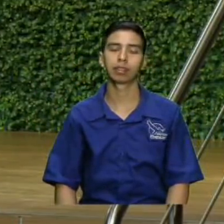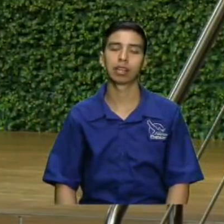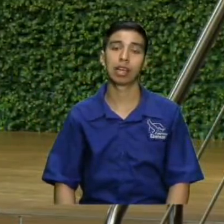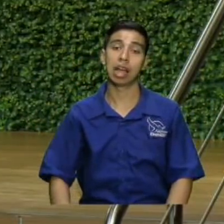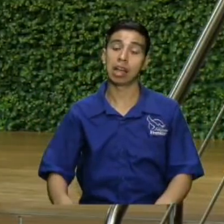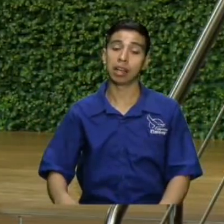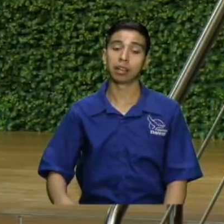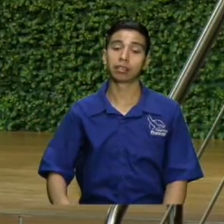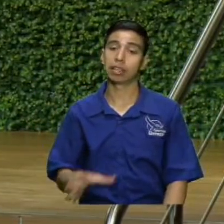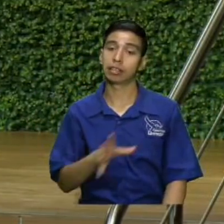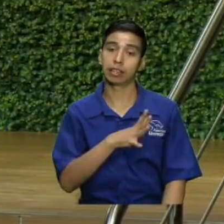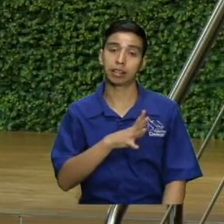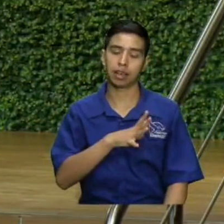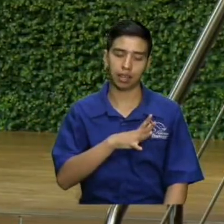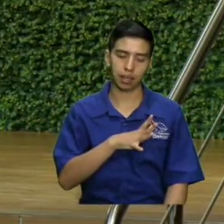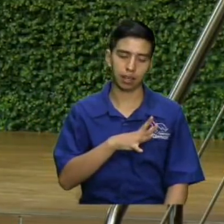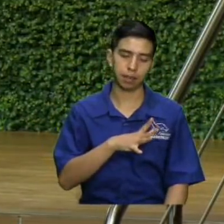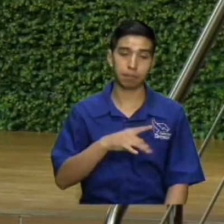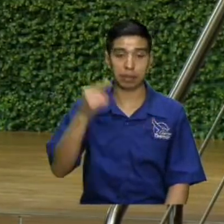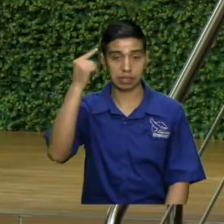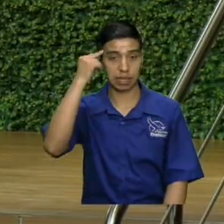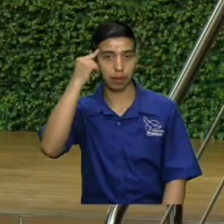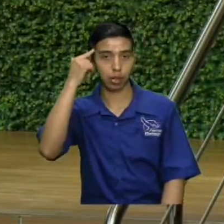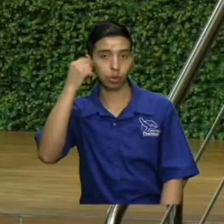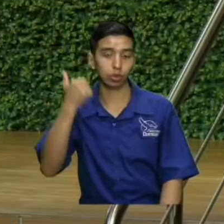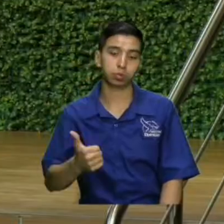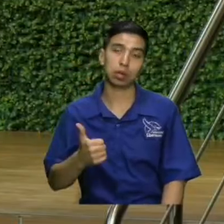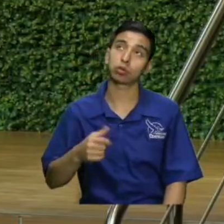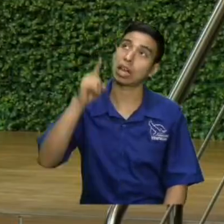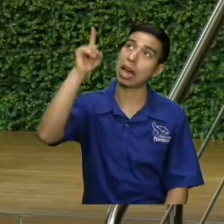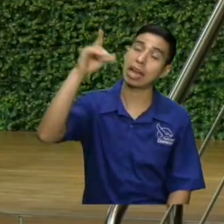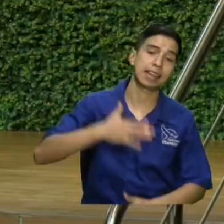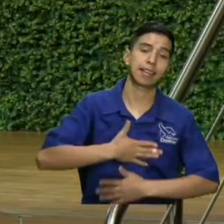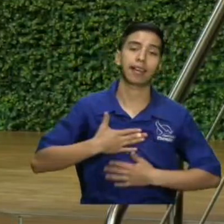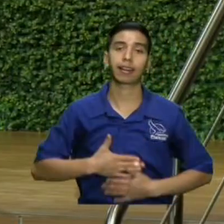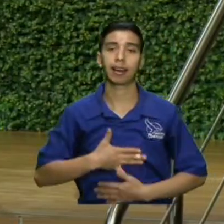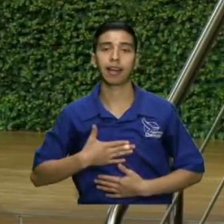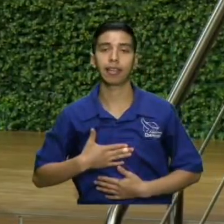un tonto, sos aquí, sos ingenuo, sos por allá.